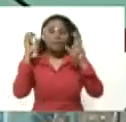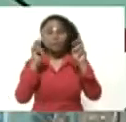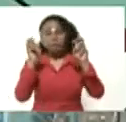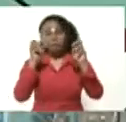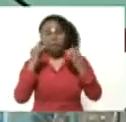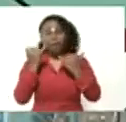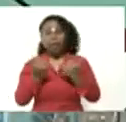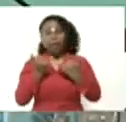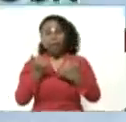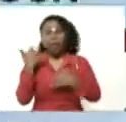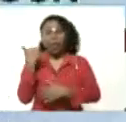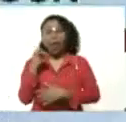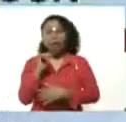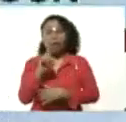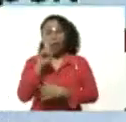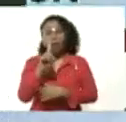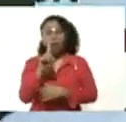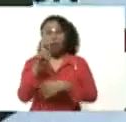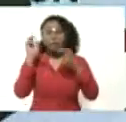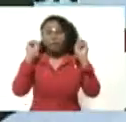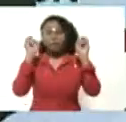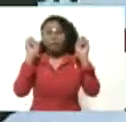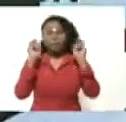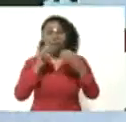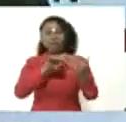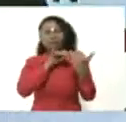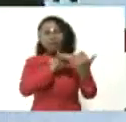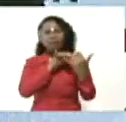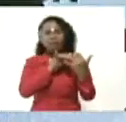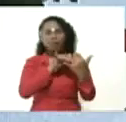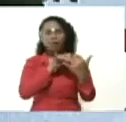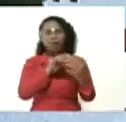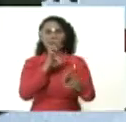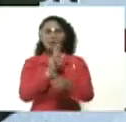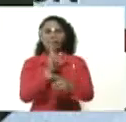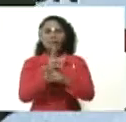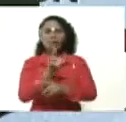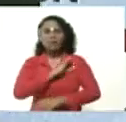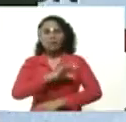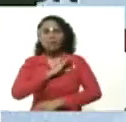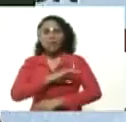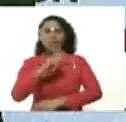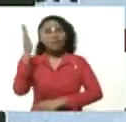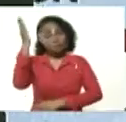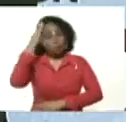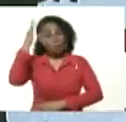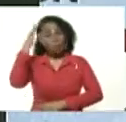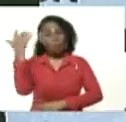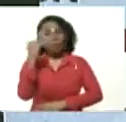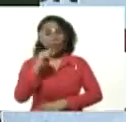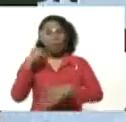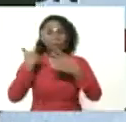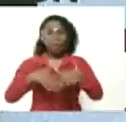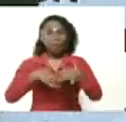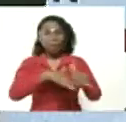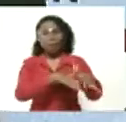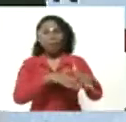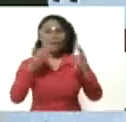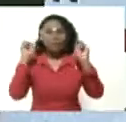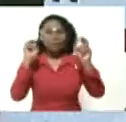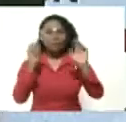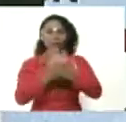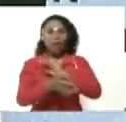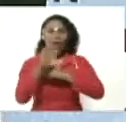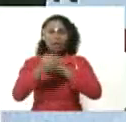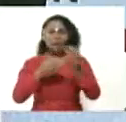ahora tienen como uno de los factores de guerra a las redes sociales. Hoy sabemos que hay un ejército mercenario en las redes sociales que